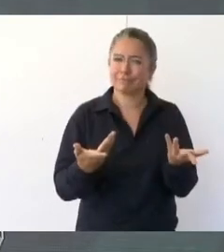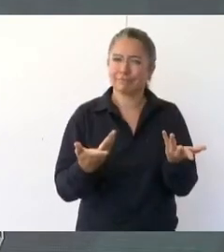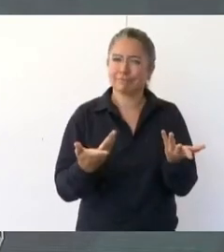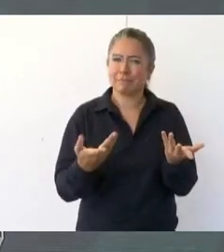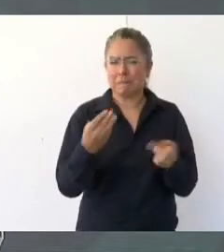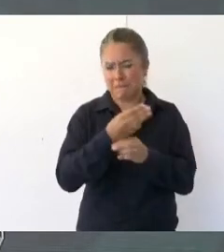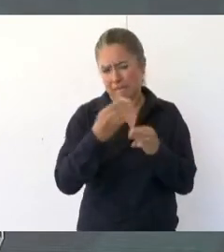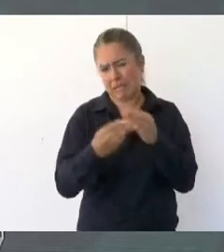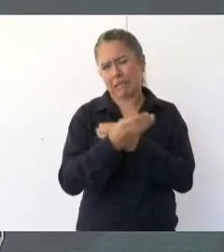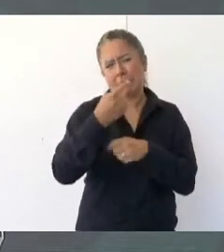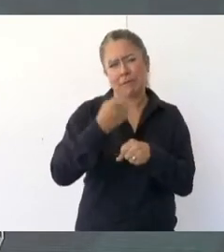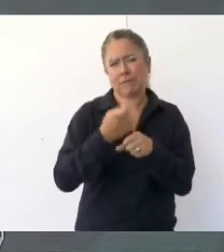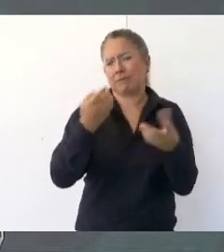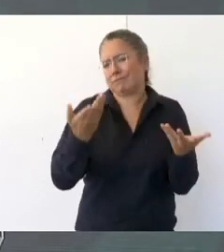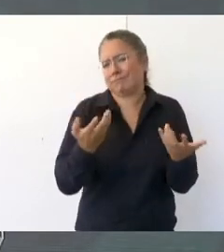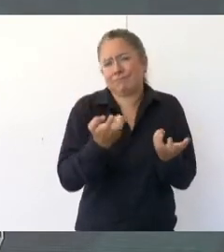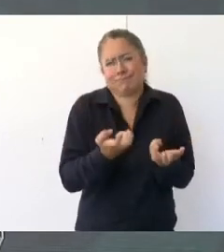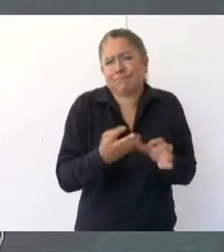Desde